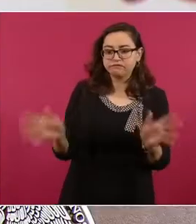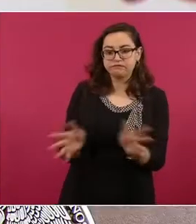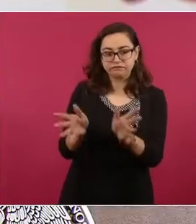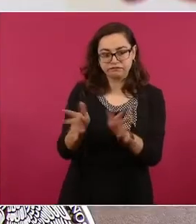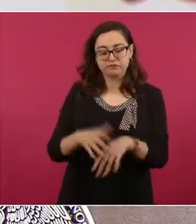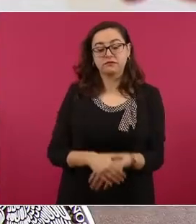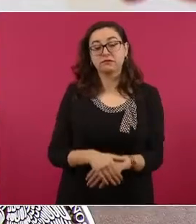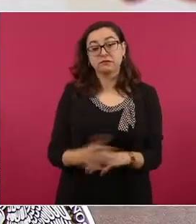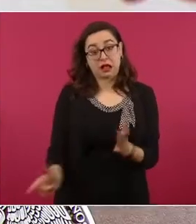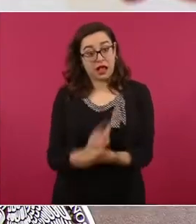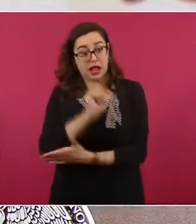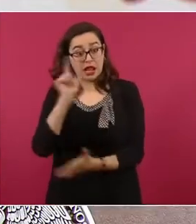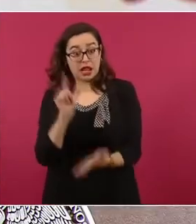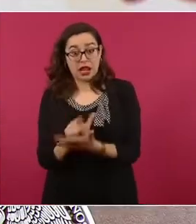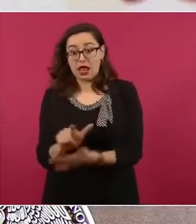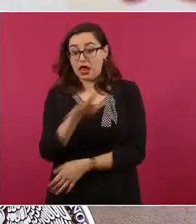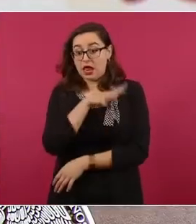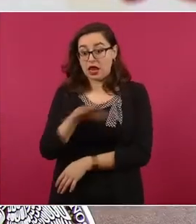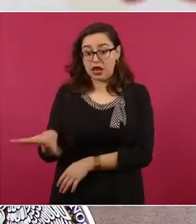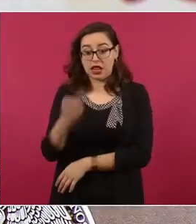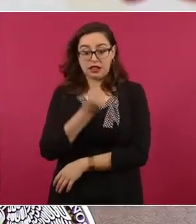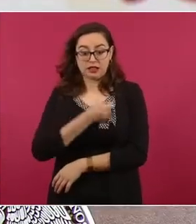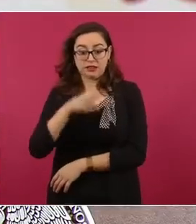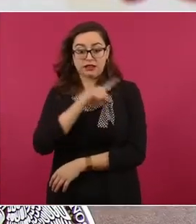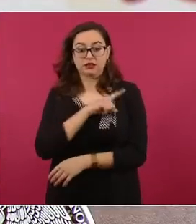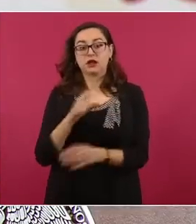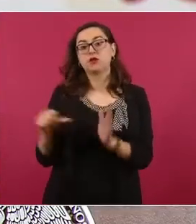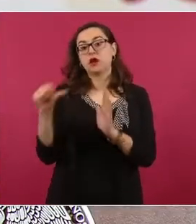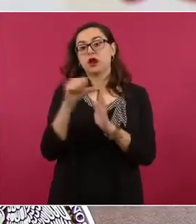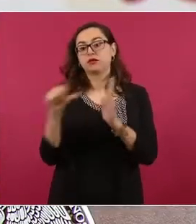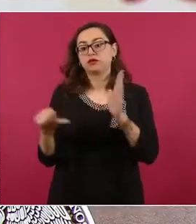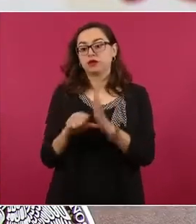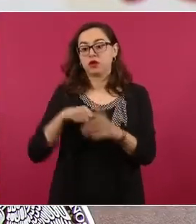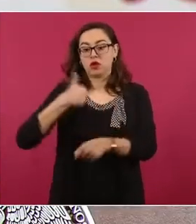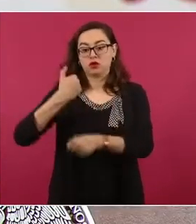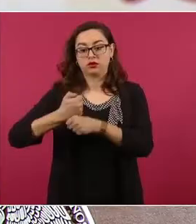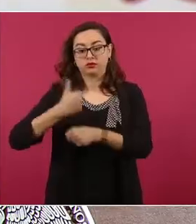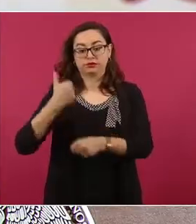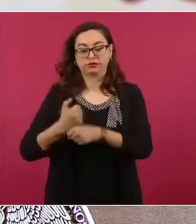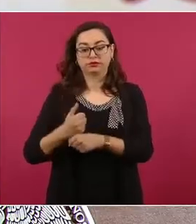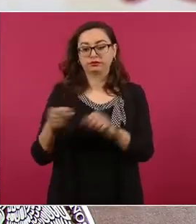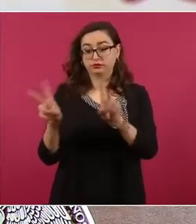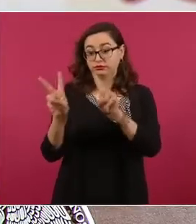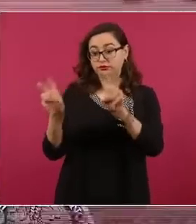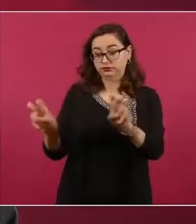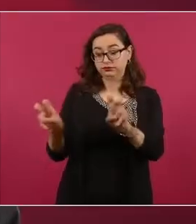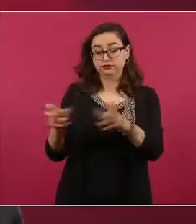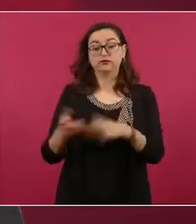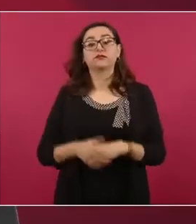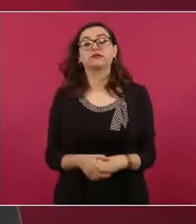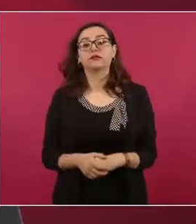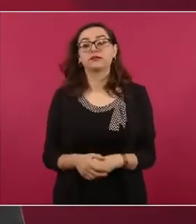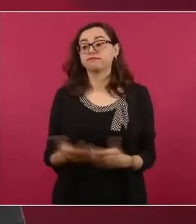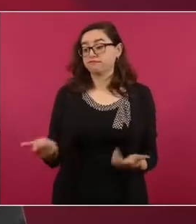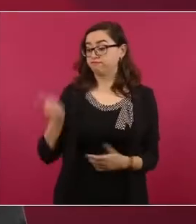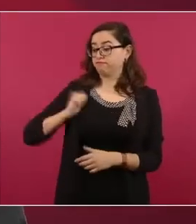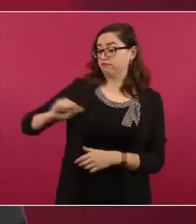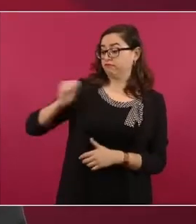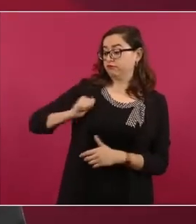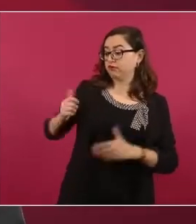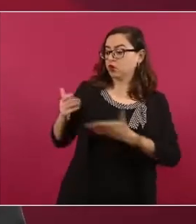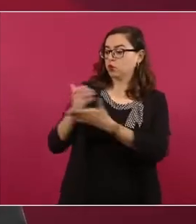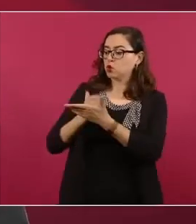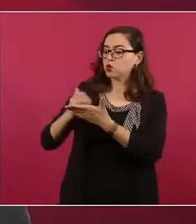Salud, por su parte, de manera explícita en el artículo 6, habla de reconocer el desarrollo de la medicina